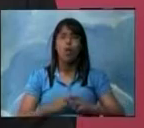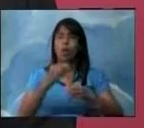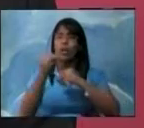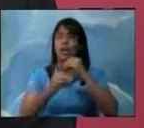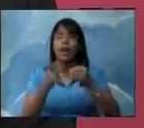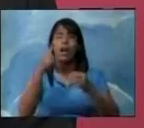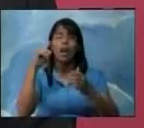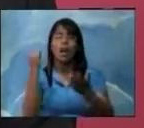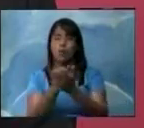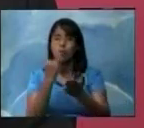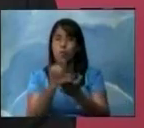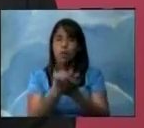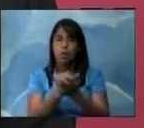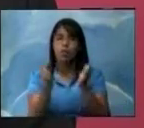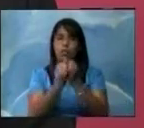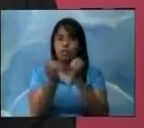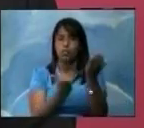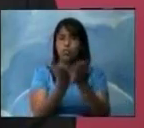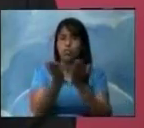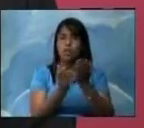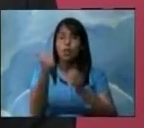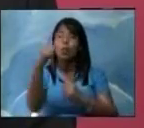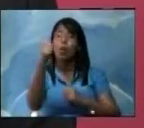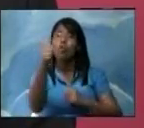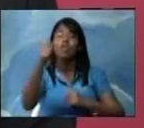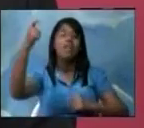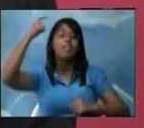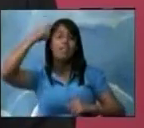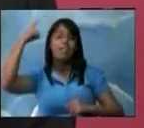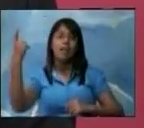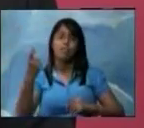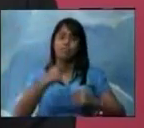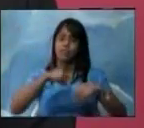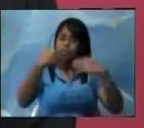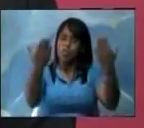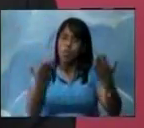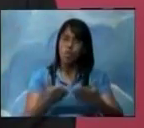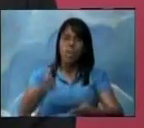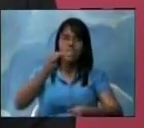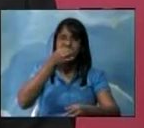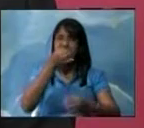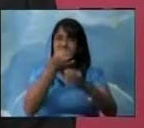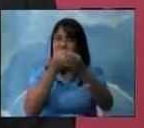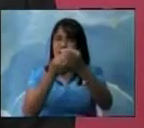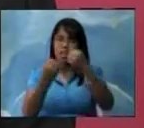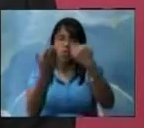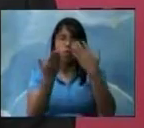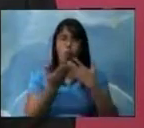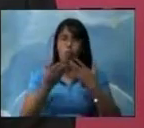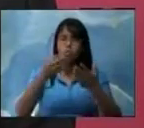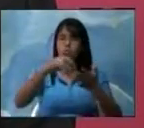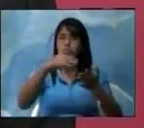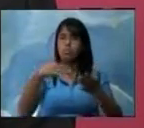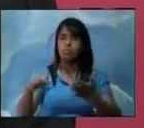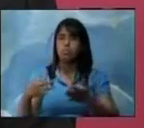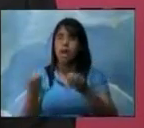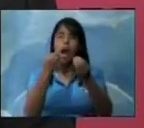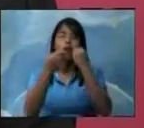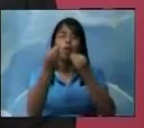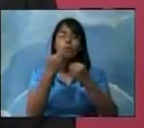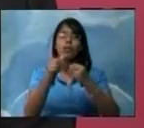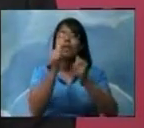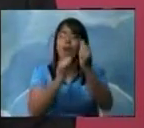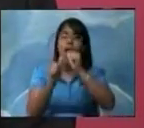la prueba con tus siervos por 10 días y nos den legumbres a comer y agua a